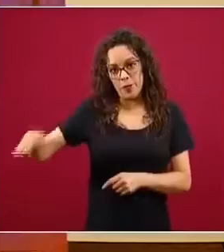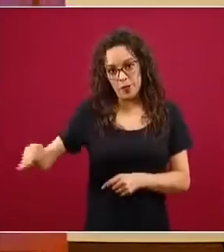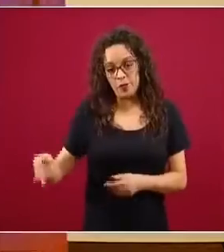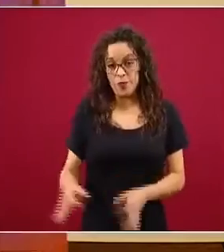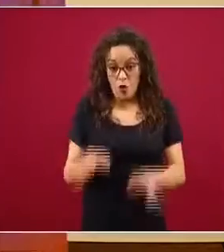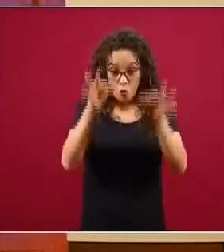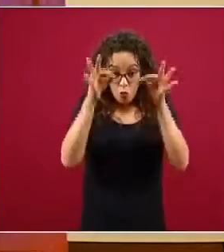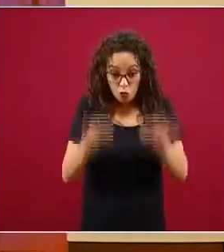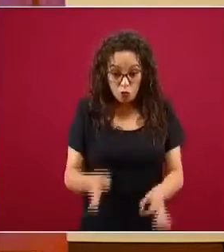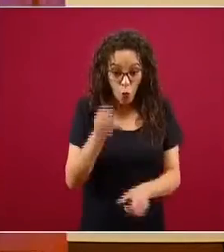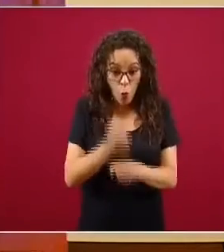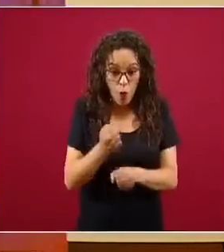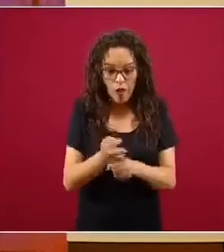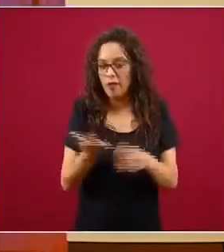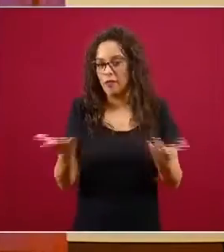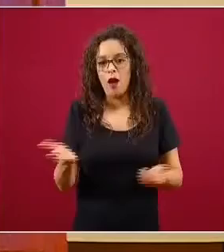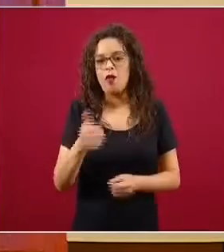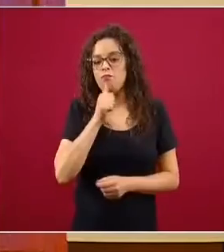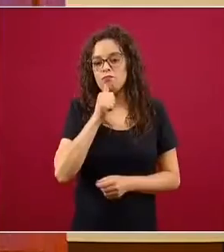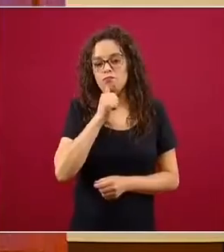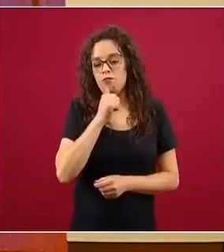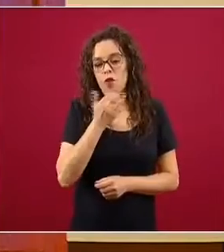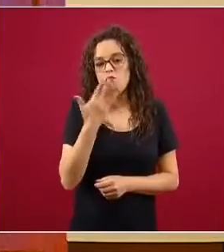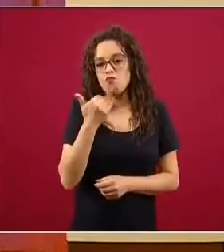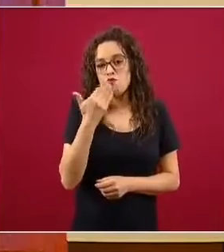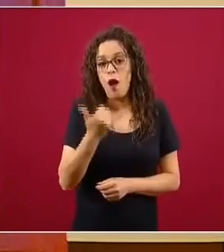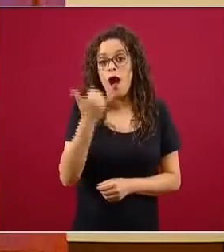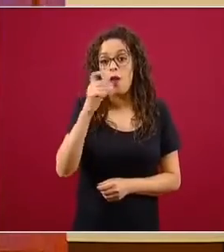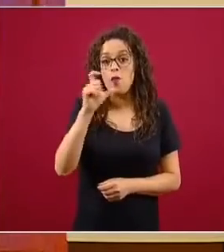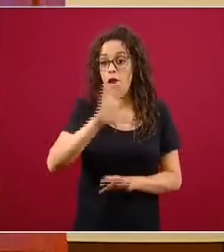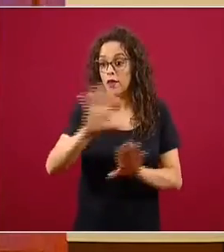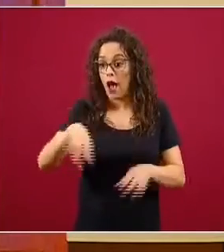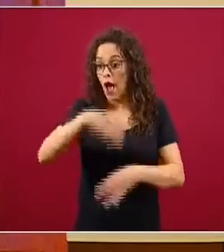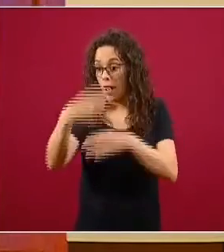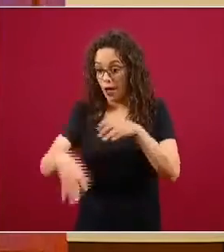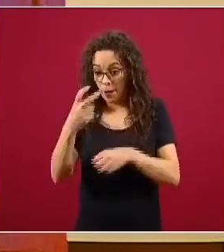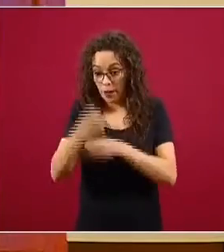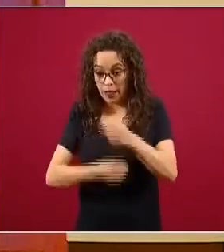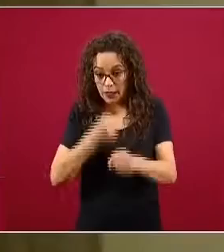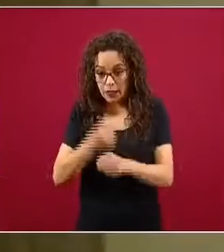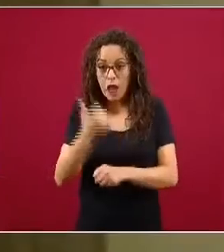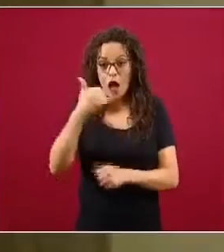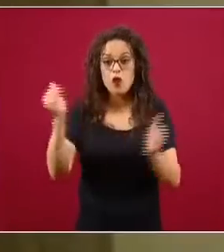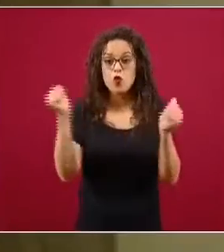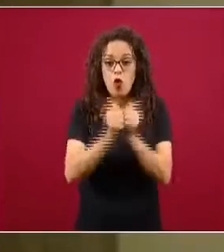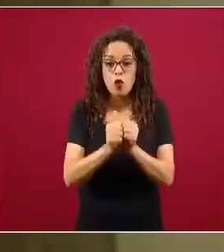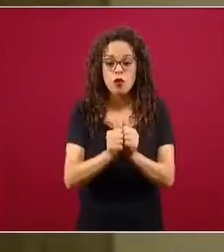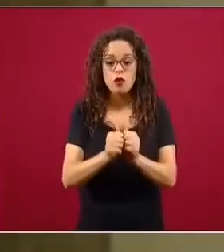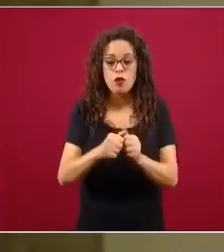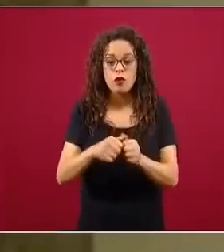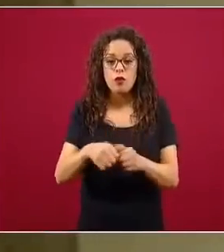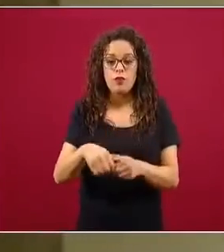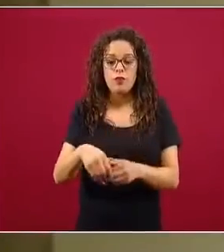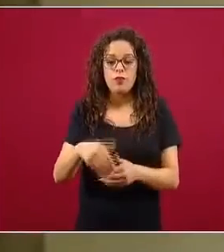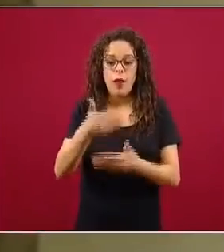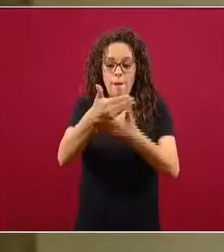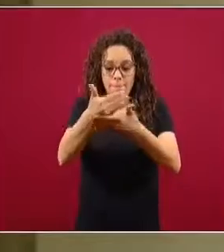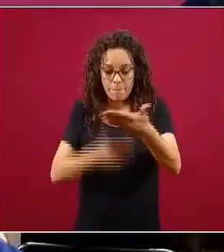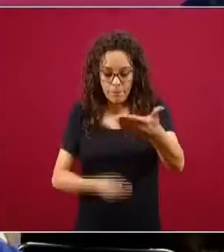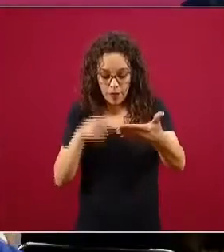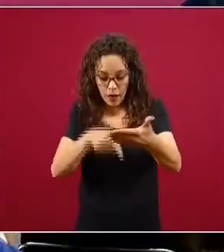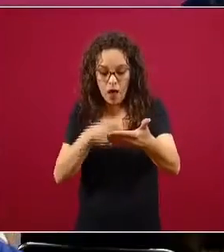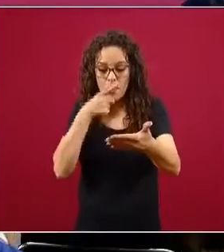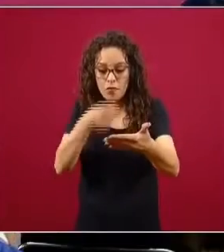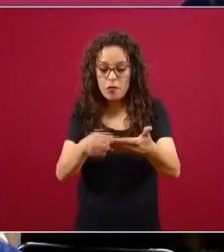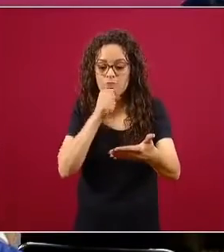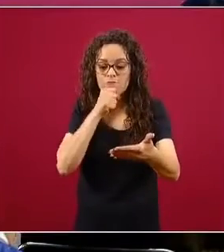real, y una vez que se cierre el año y con los estudios ya de cada uno de los certificados, vamos a poder contabilizar todo esto. La